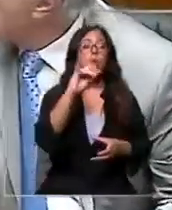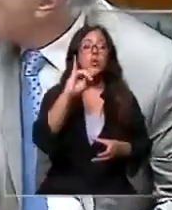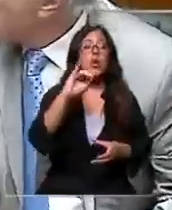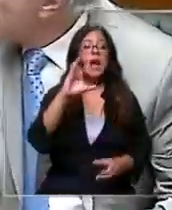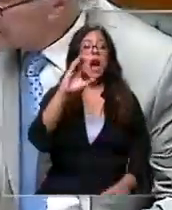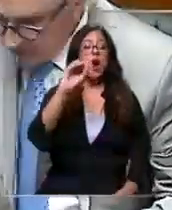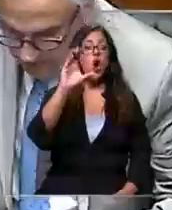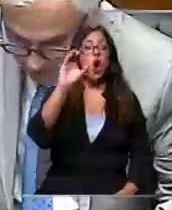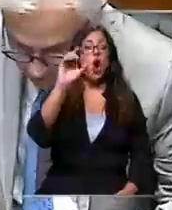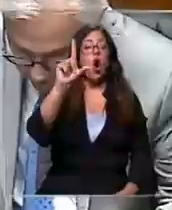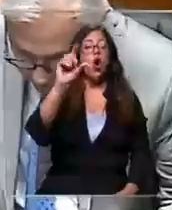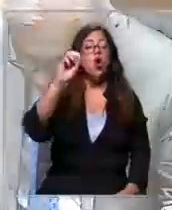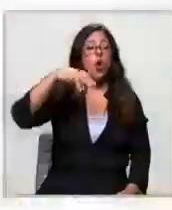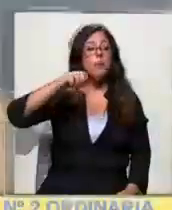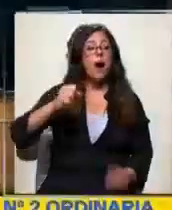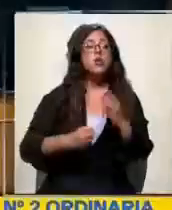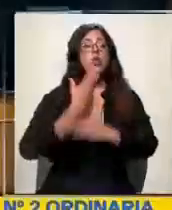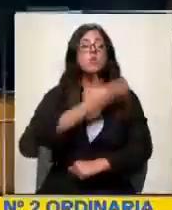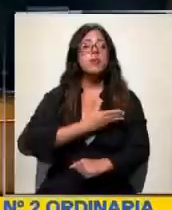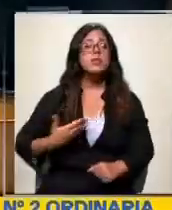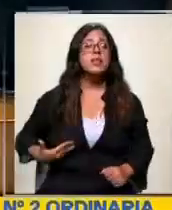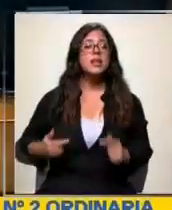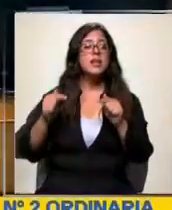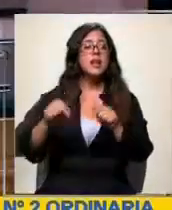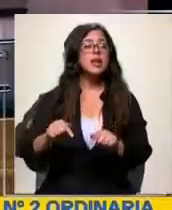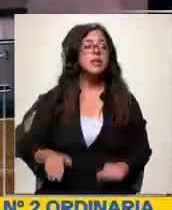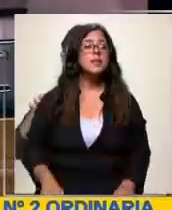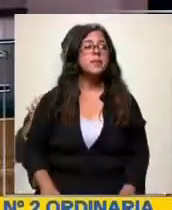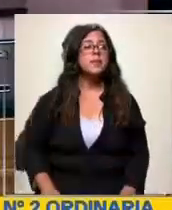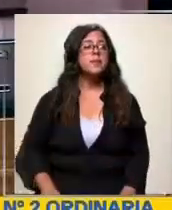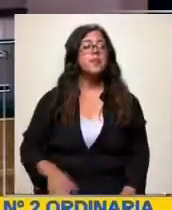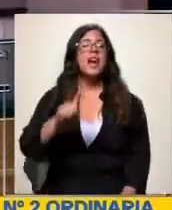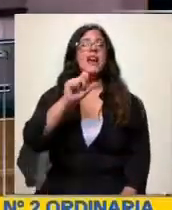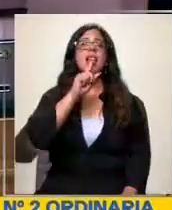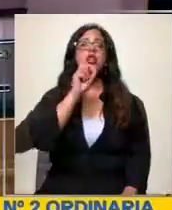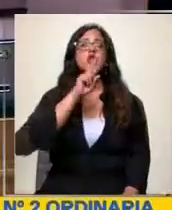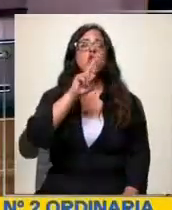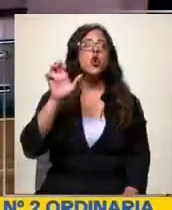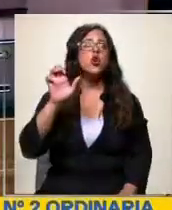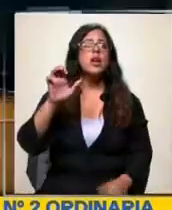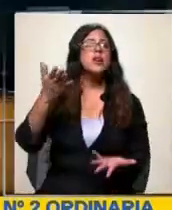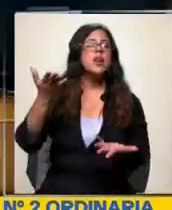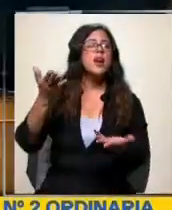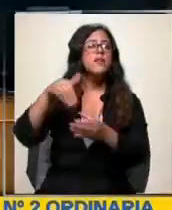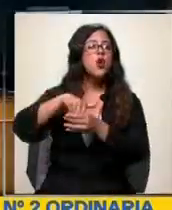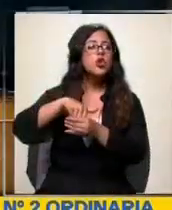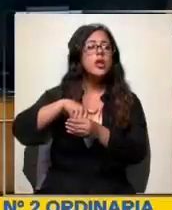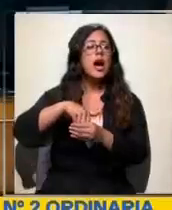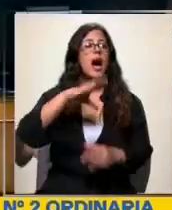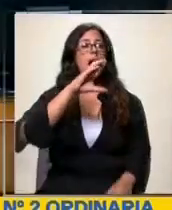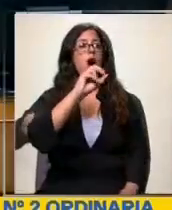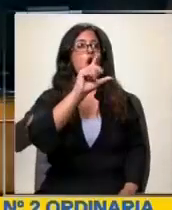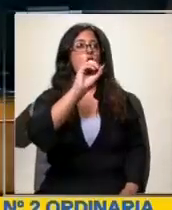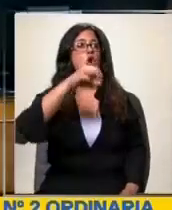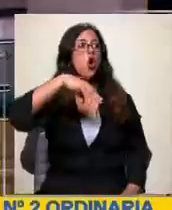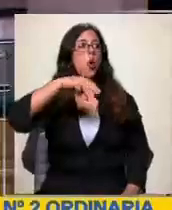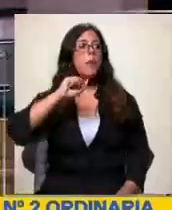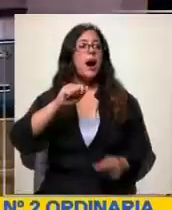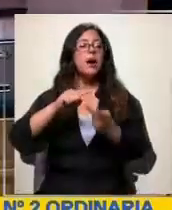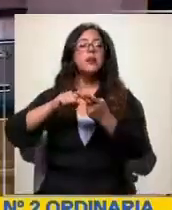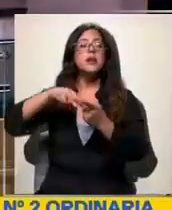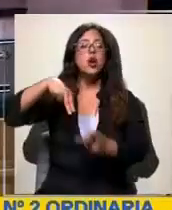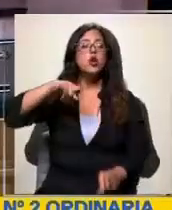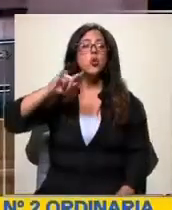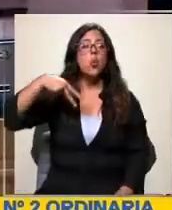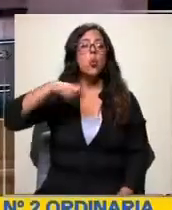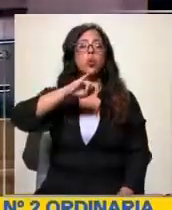en el nuevo presidente del Senado. Senador señor Latorre, ¿cómo vota? Por el senador Coloma. Senador señor Núñez, ¿cómo vota? Voto a